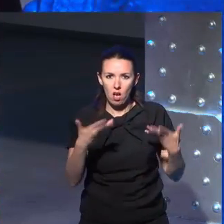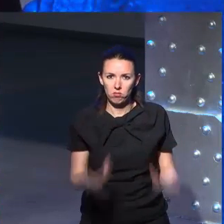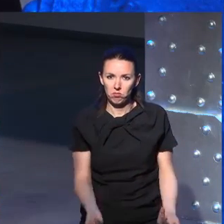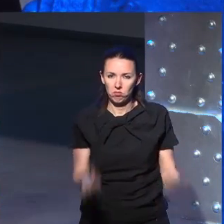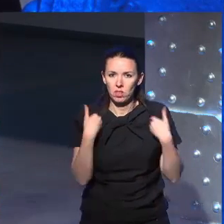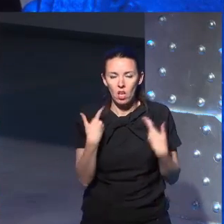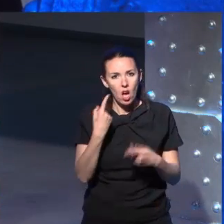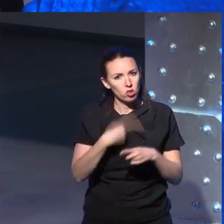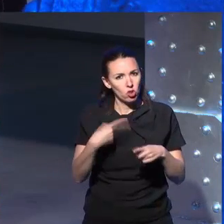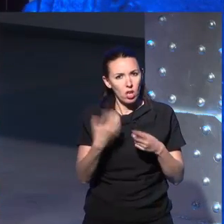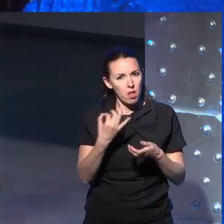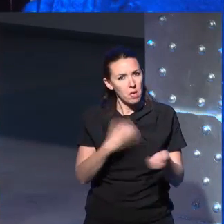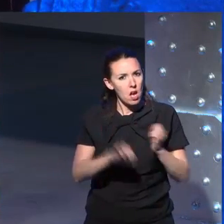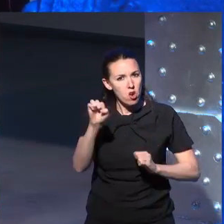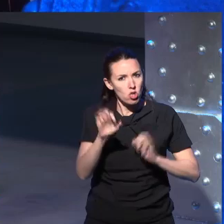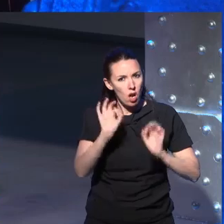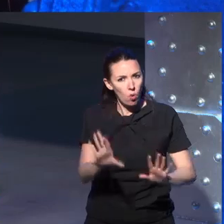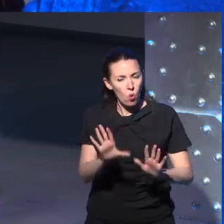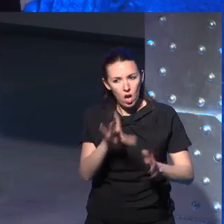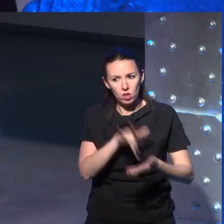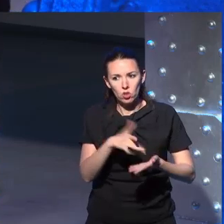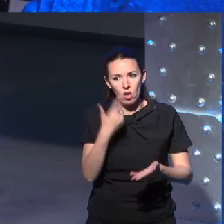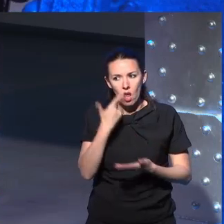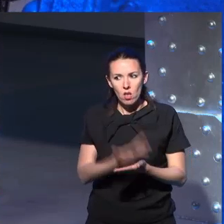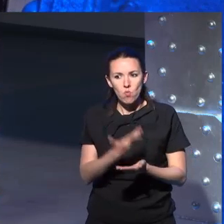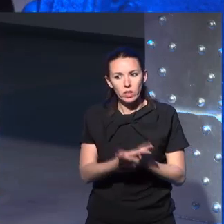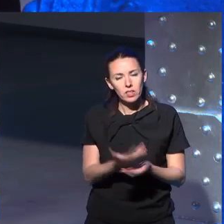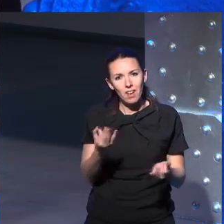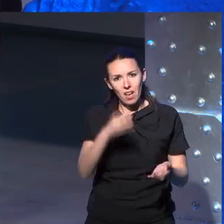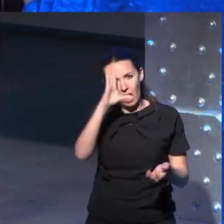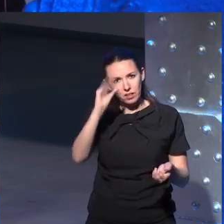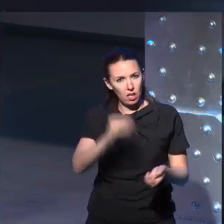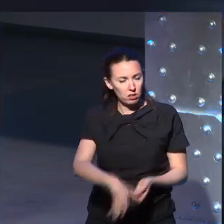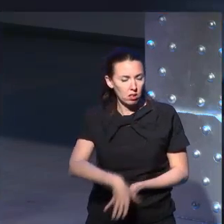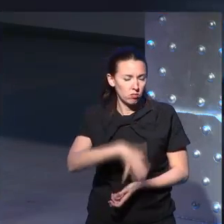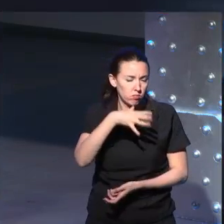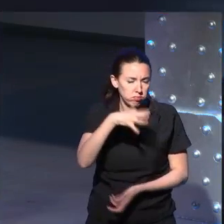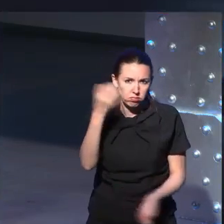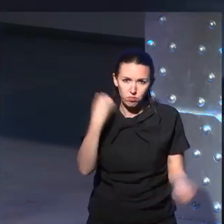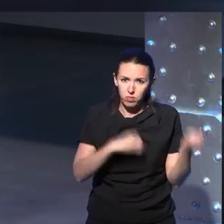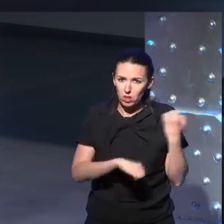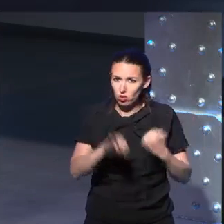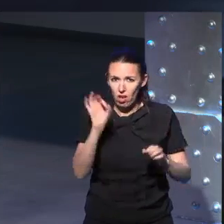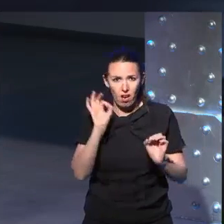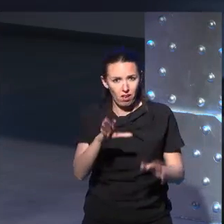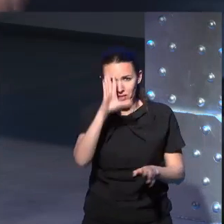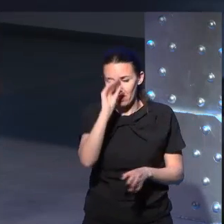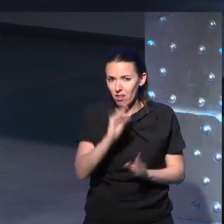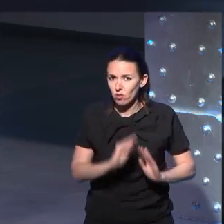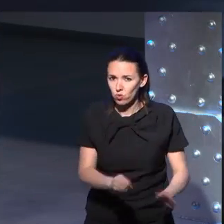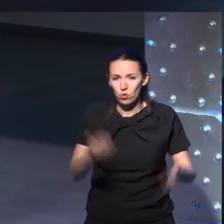hacer cosas heroicas y demuestra una inteligencia alucinante el personaje, ¿no? Como va